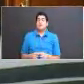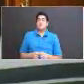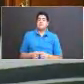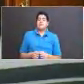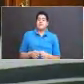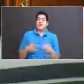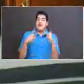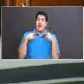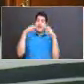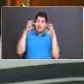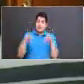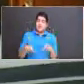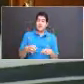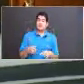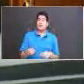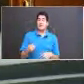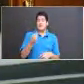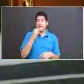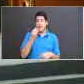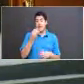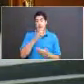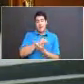Hay gente que toma la Santa Cena, hermano.